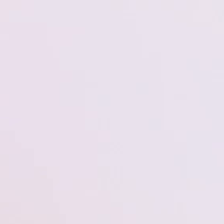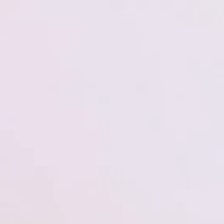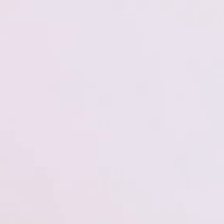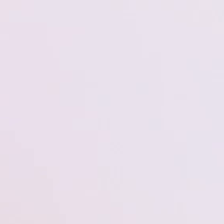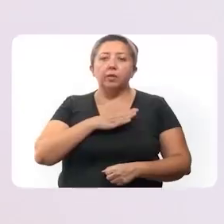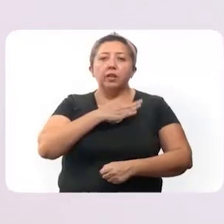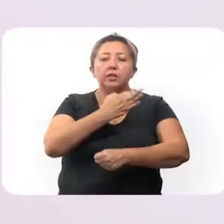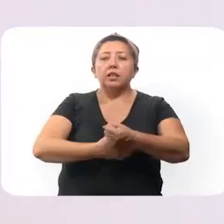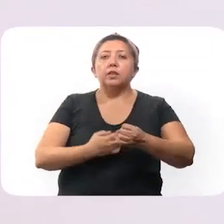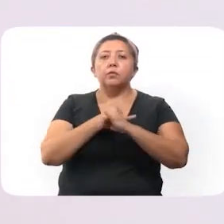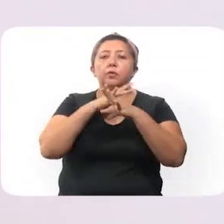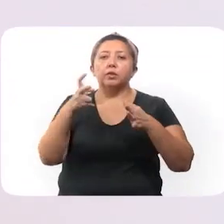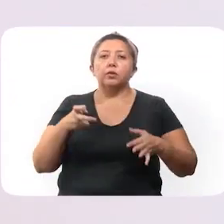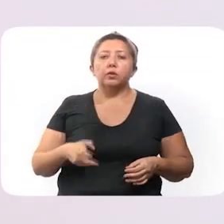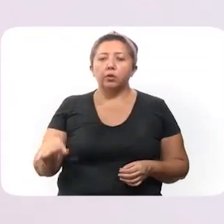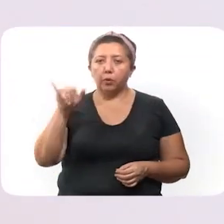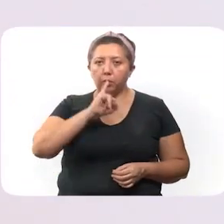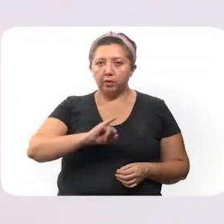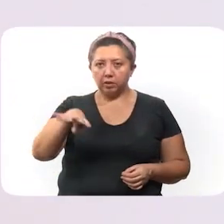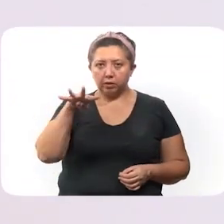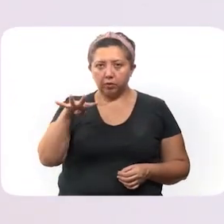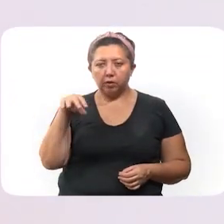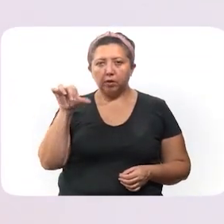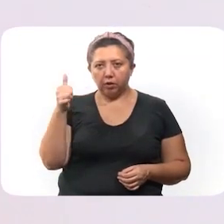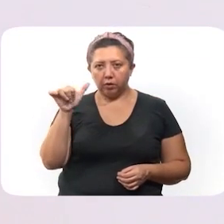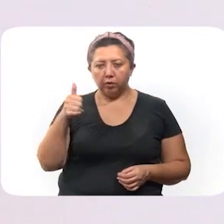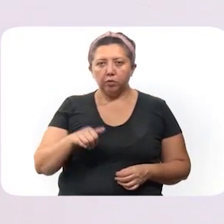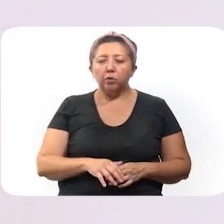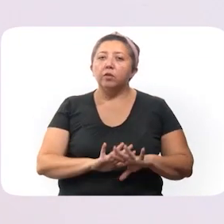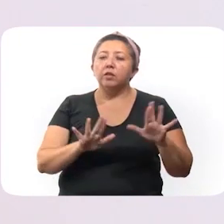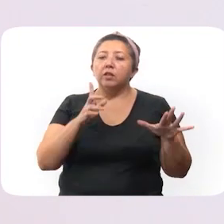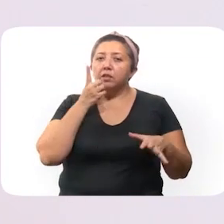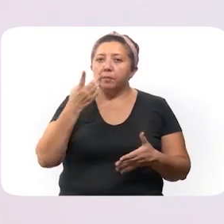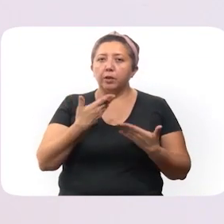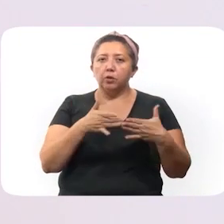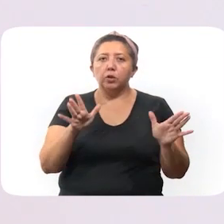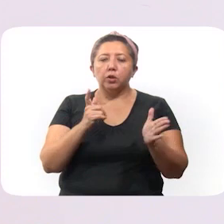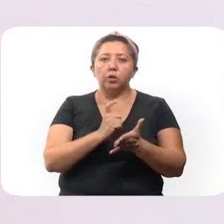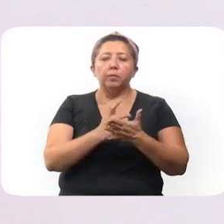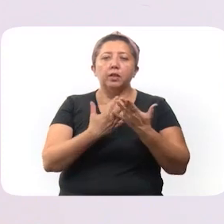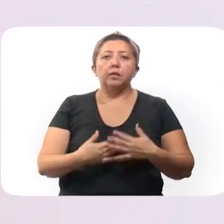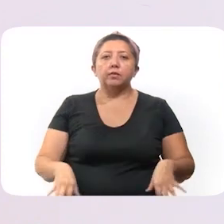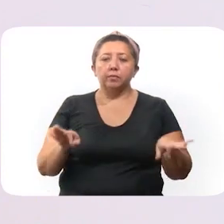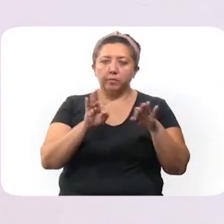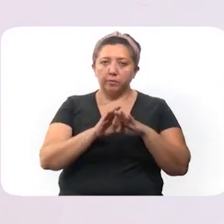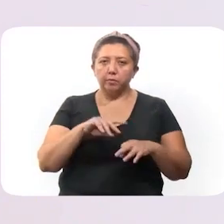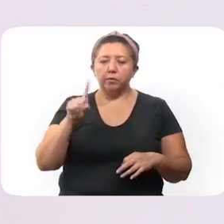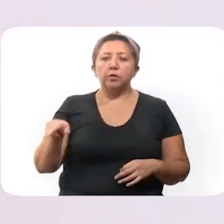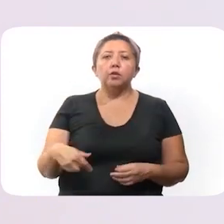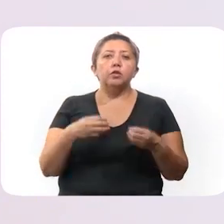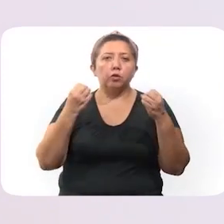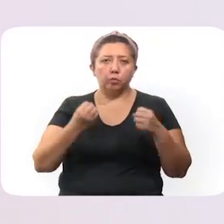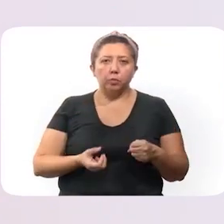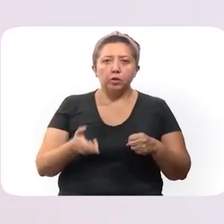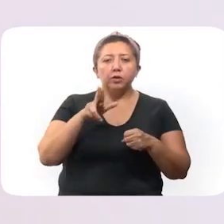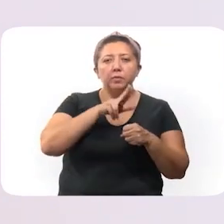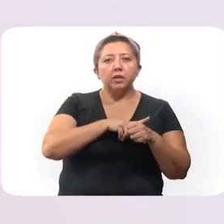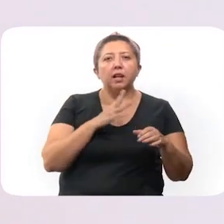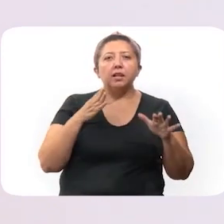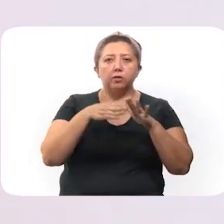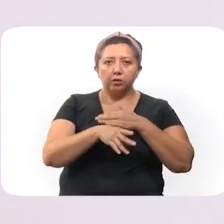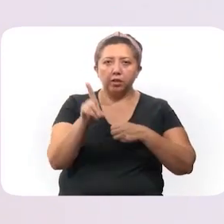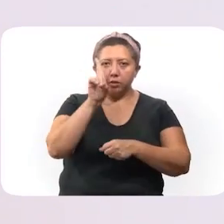Buenas tardes. Este es el parte médico de este jueves 19 de agosto. Como se ha señalado en la reapertura económica, los datos más importantes son la